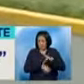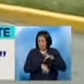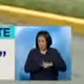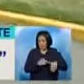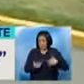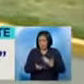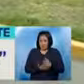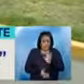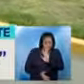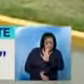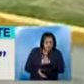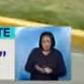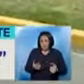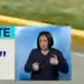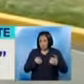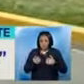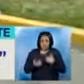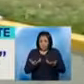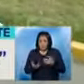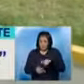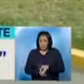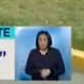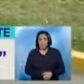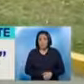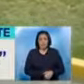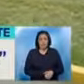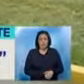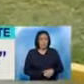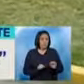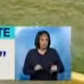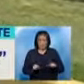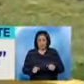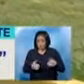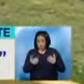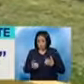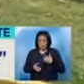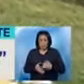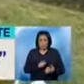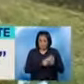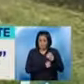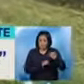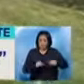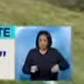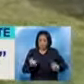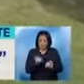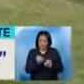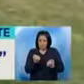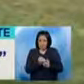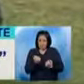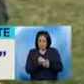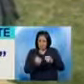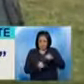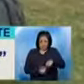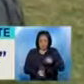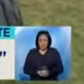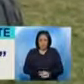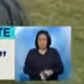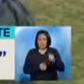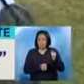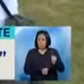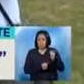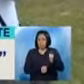temprano. ¿Cómo está? Emocionada por esta... Emocionada. Y con esas fuerzas de apoyar a esta jornada, de esta